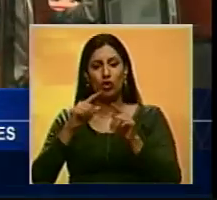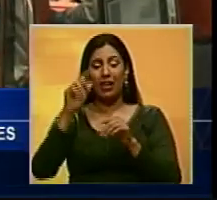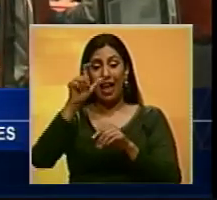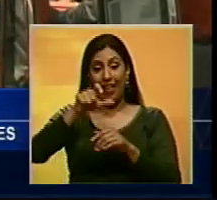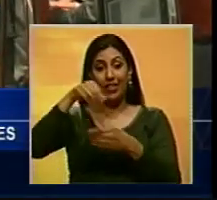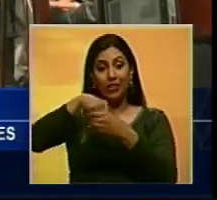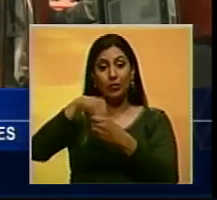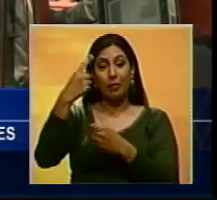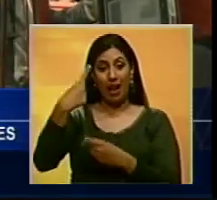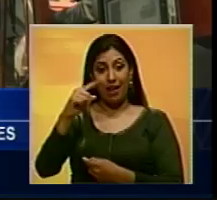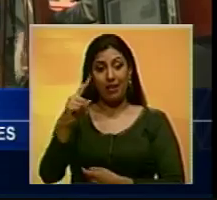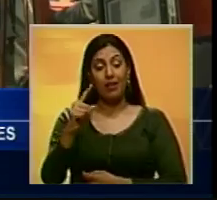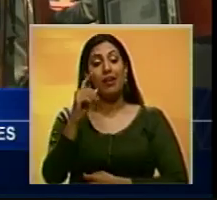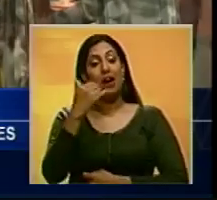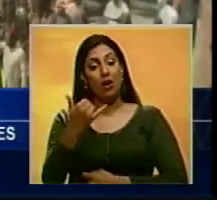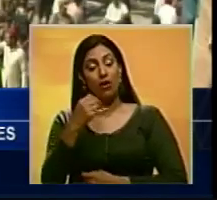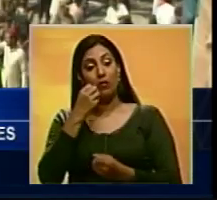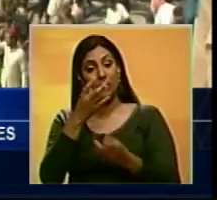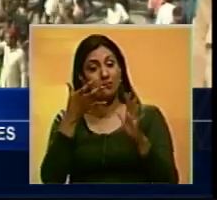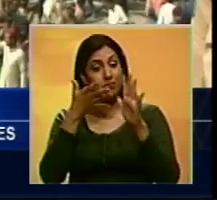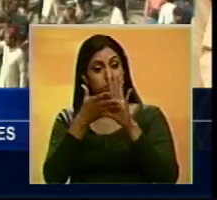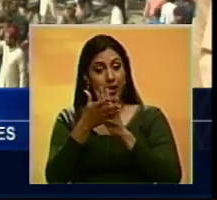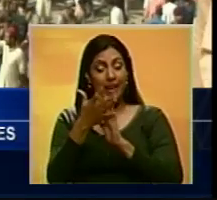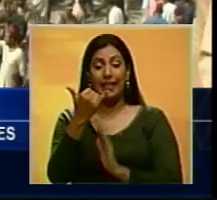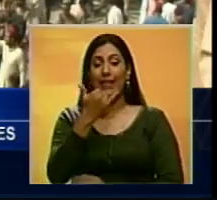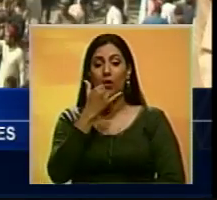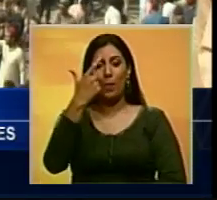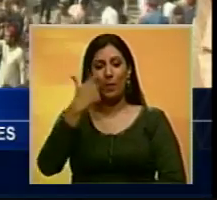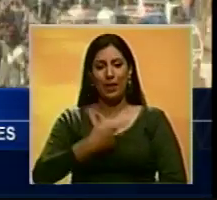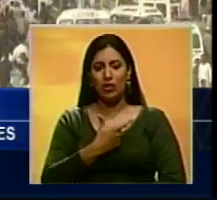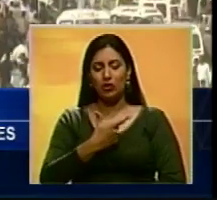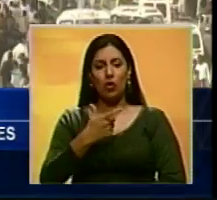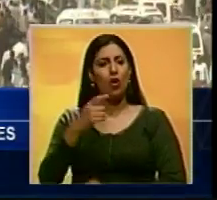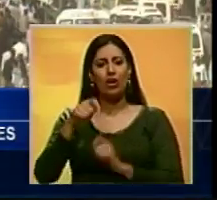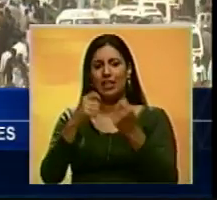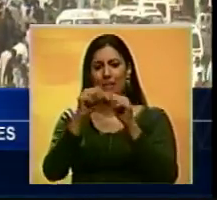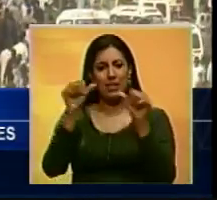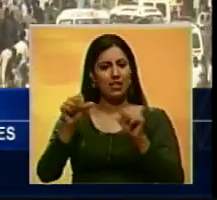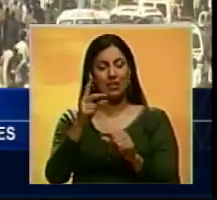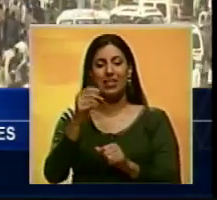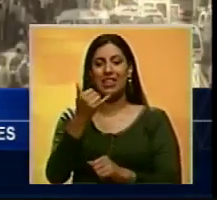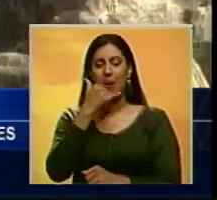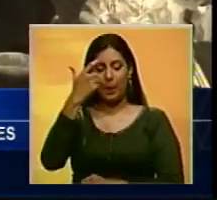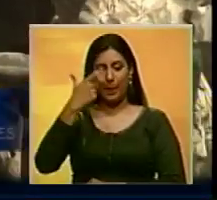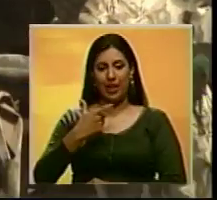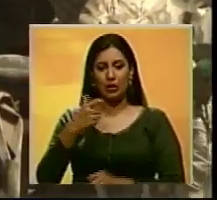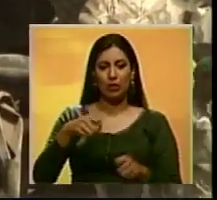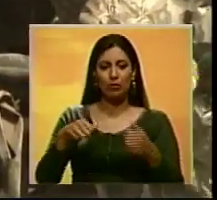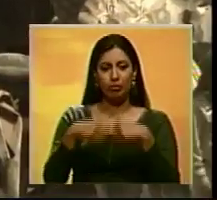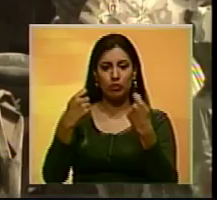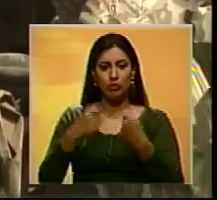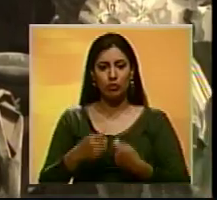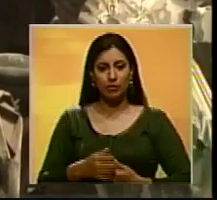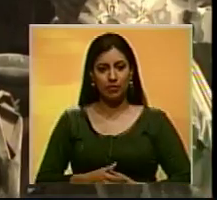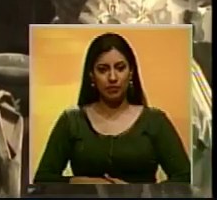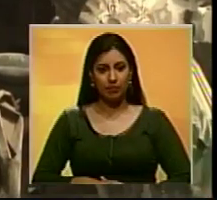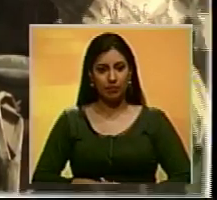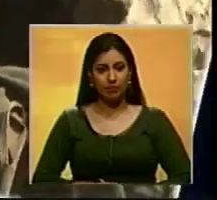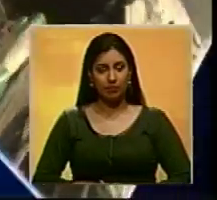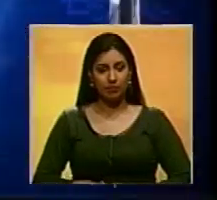pasajeros en su interior. Autoridades indicaron que un error humano y no una falla en el sistema de comunicaciones fue la causa del siniestro.